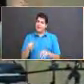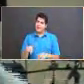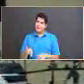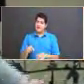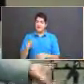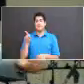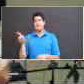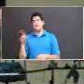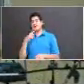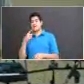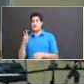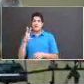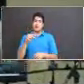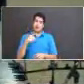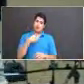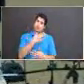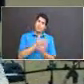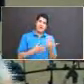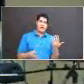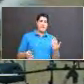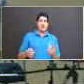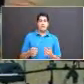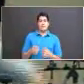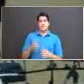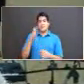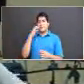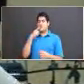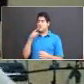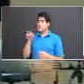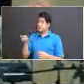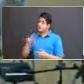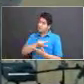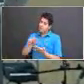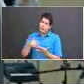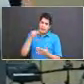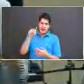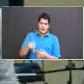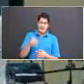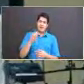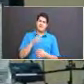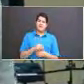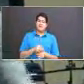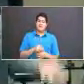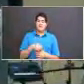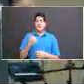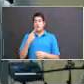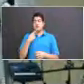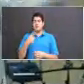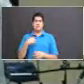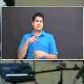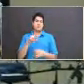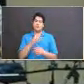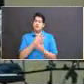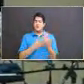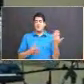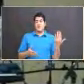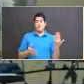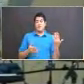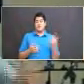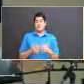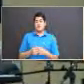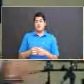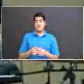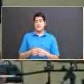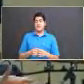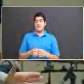hombre, quédate. Pero si tu lugar es Belén, no, yo me quiero ir. Yo, y en la casa del pan, después viene la casa del vino. No,